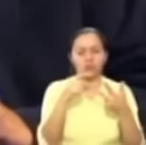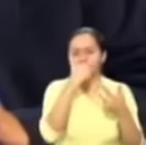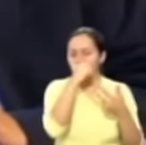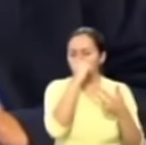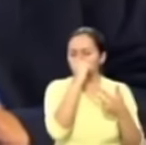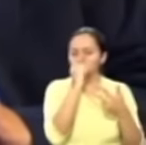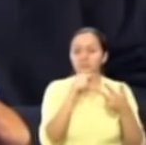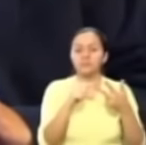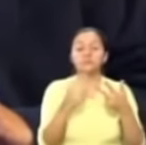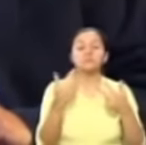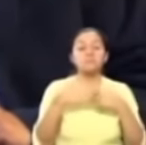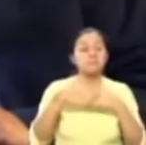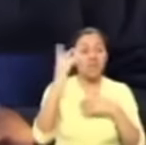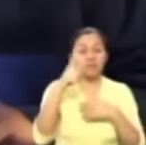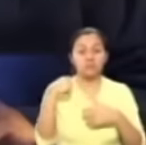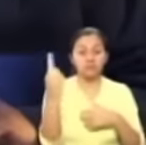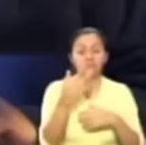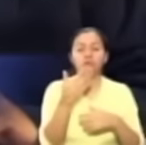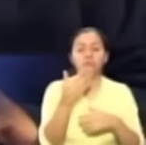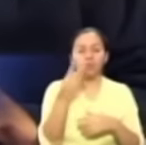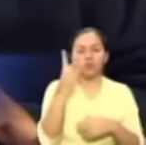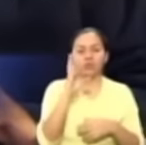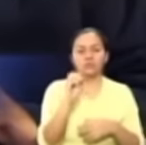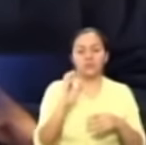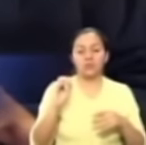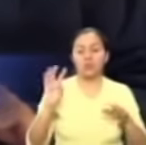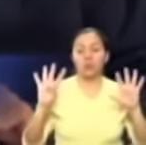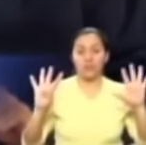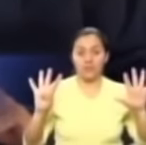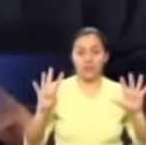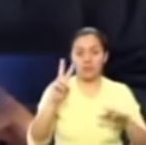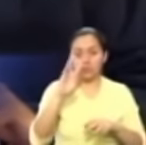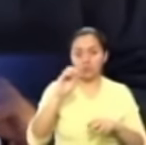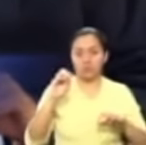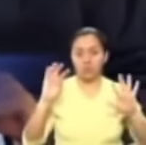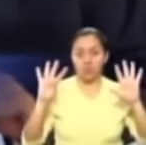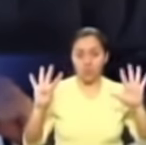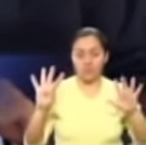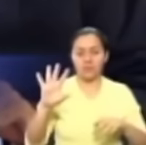Y lo que podemos decir es que en el año 2009, ¿sí?, el